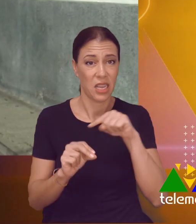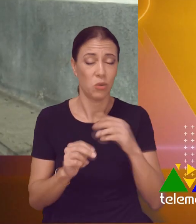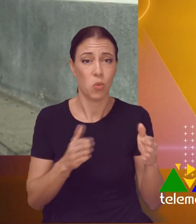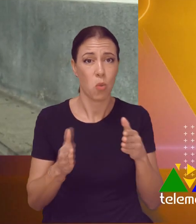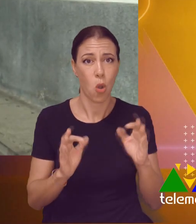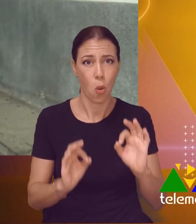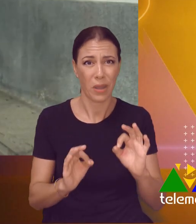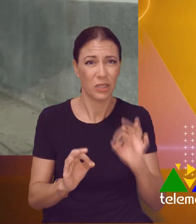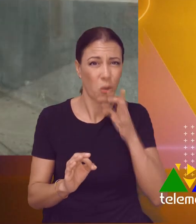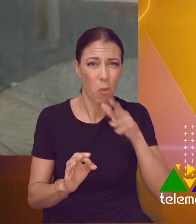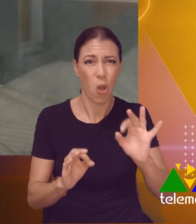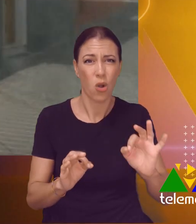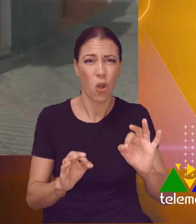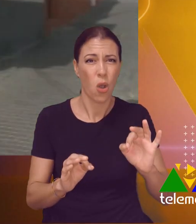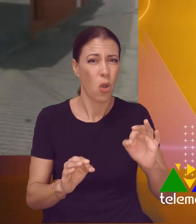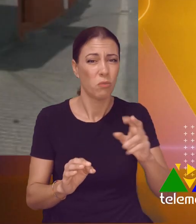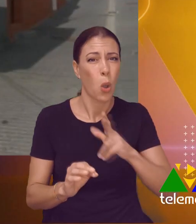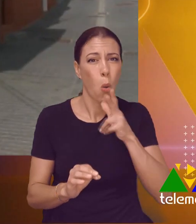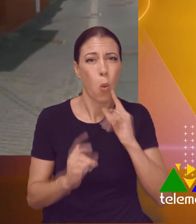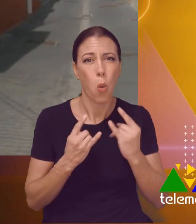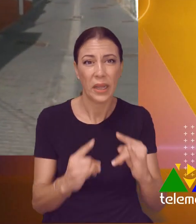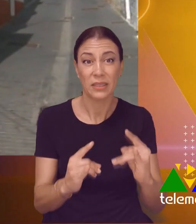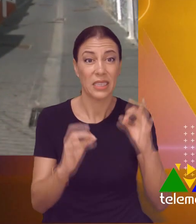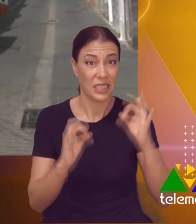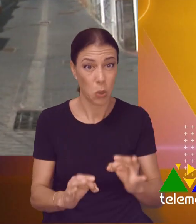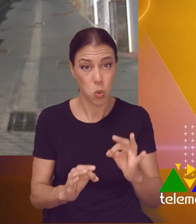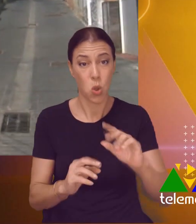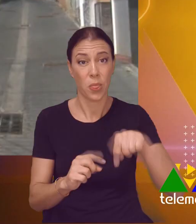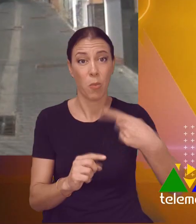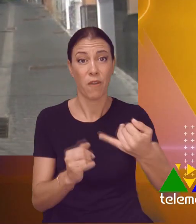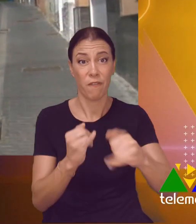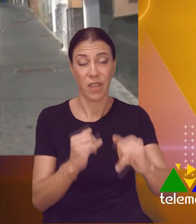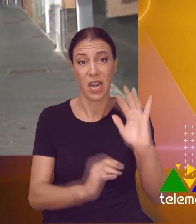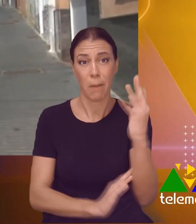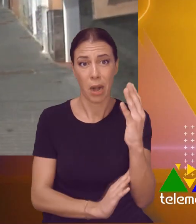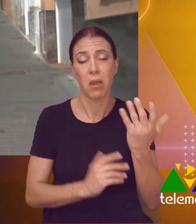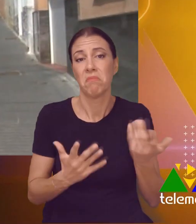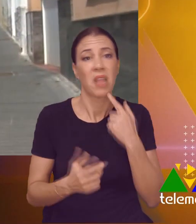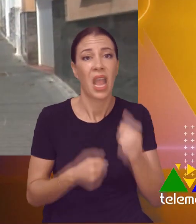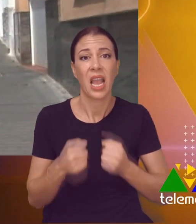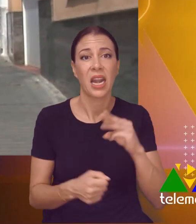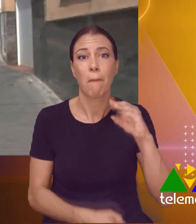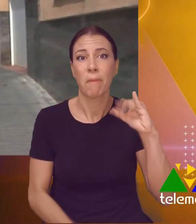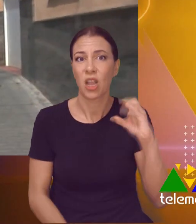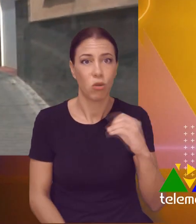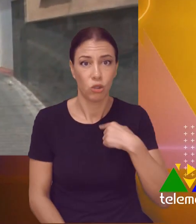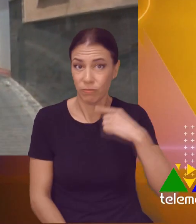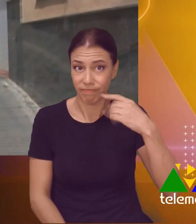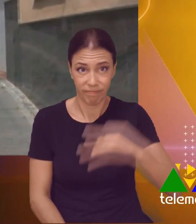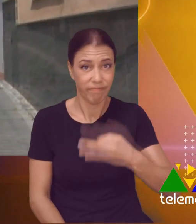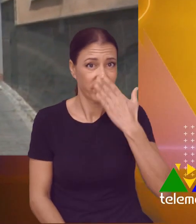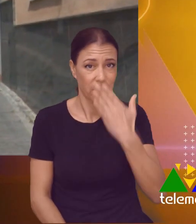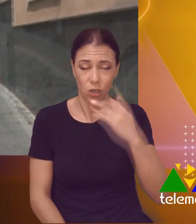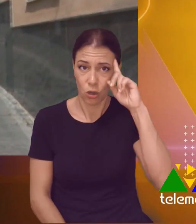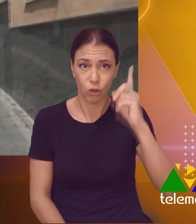terminaría en su momento en Descampado, en la Huerta de La Palma seguramente, terminaría Carrera Pico. Pues no sé lo que es